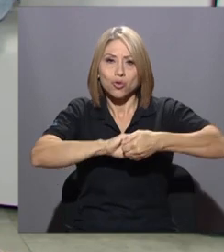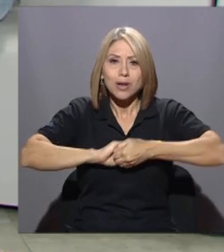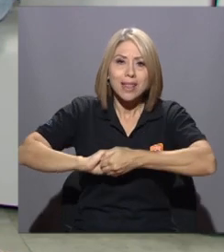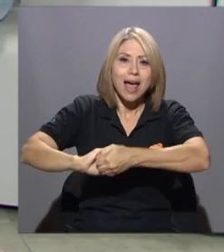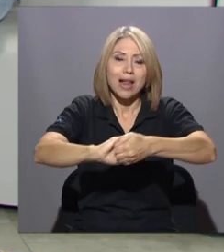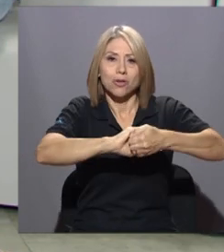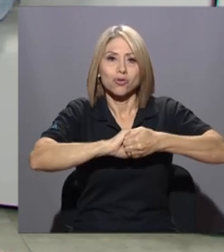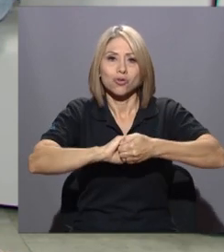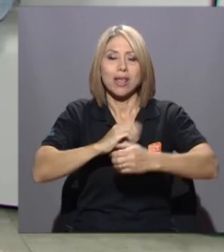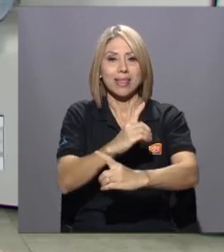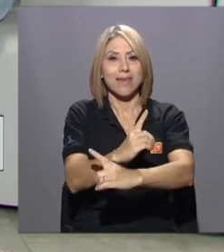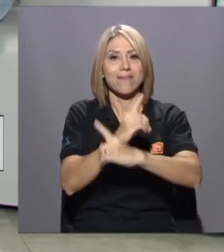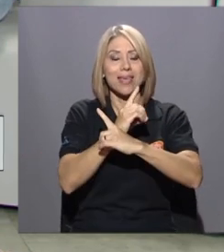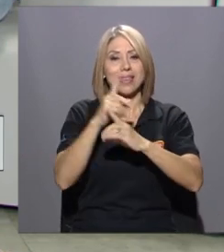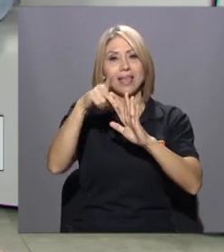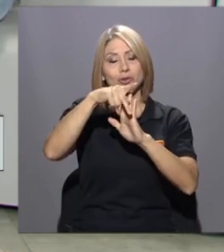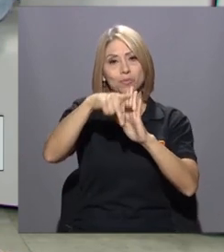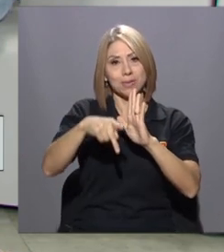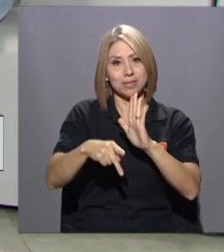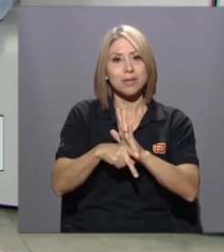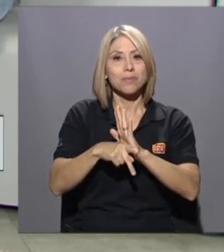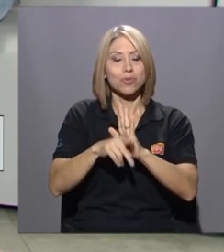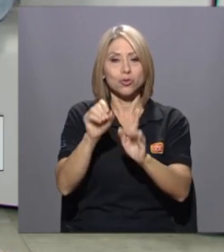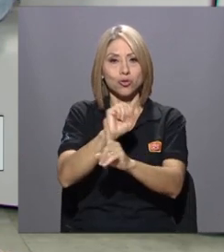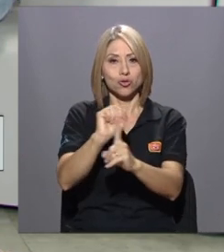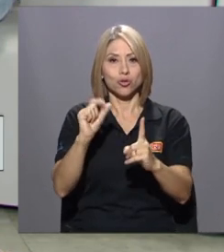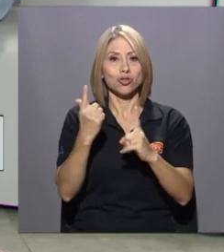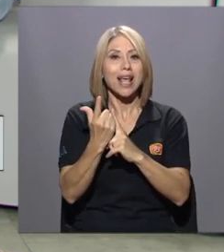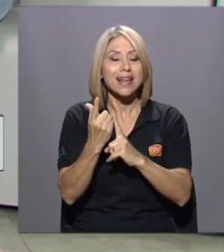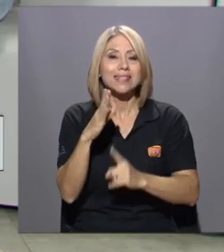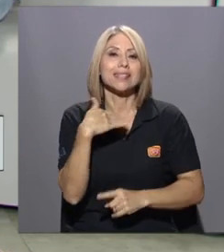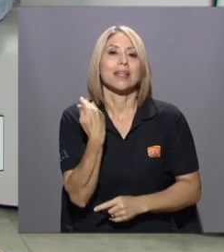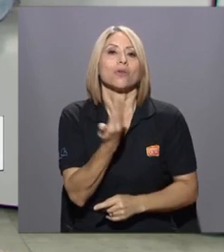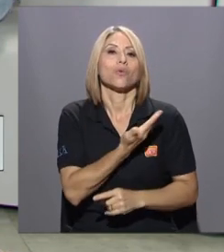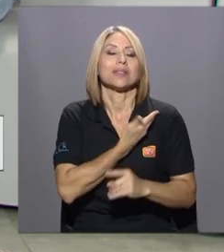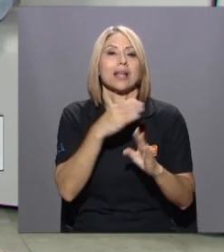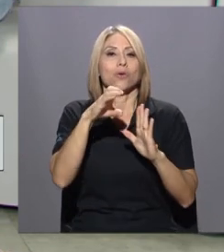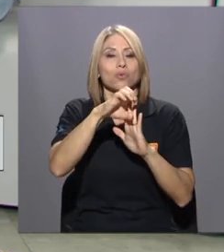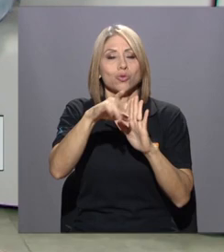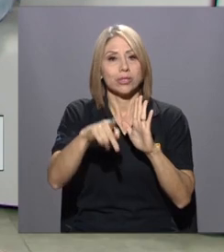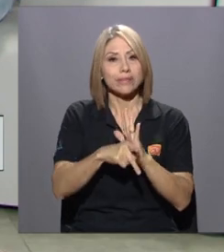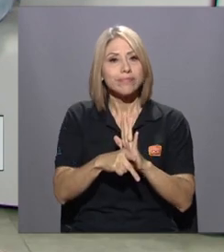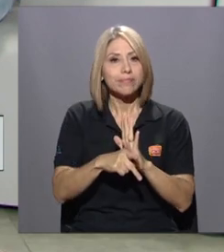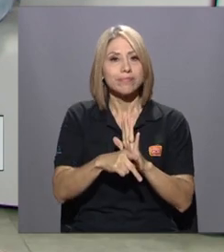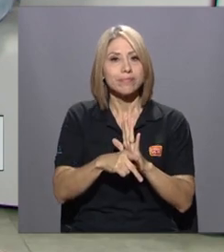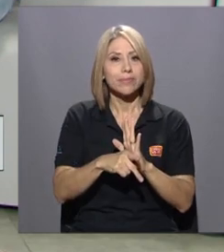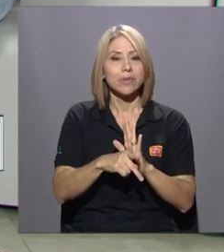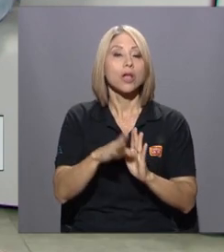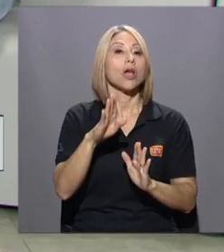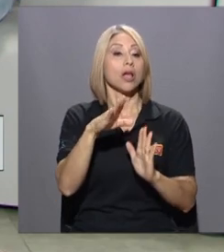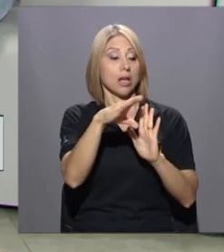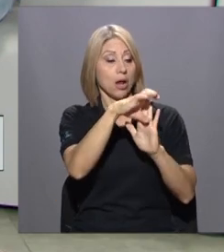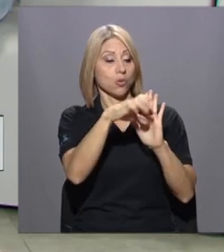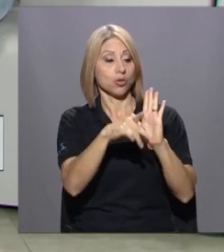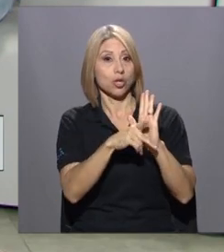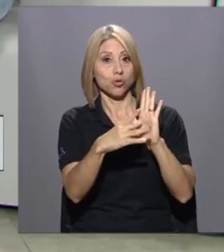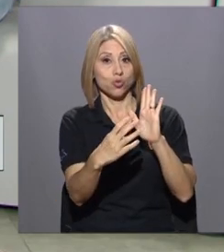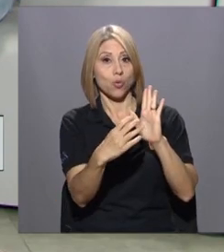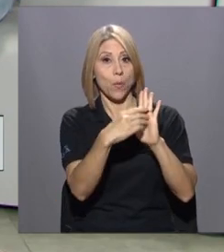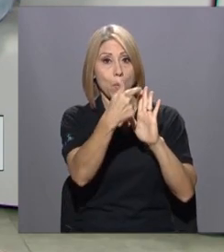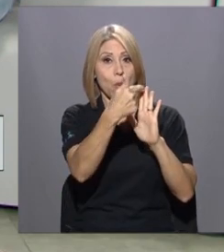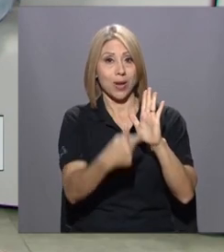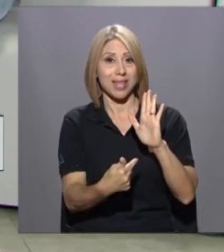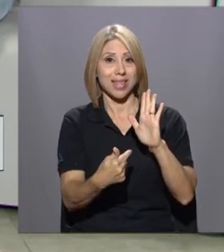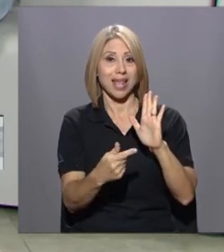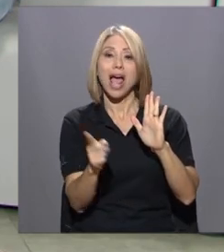los principios precisamente sociales de nuestra Constitución Política. Nuestra Constitución Política no